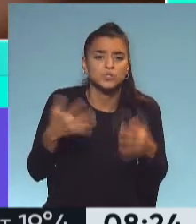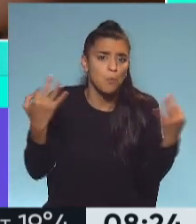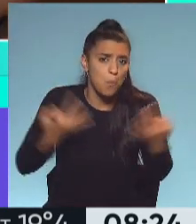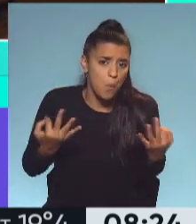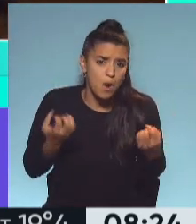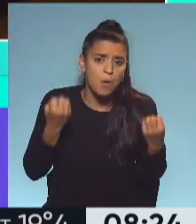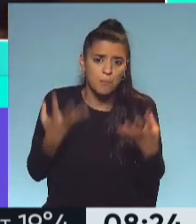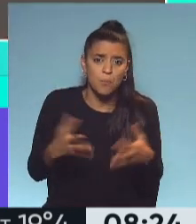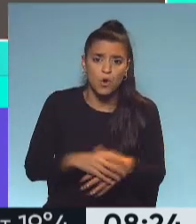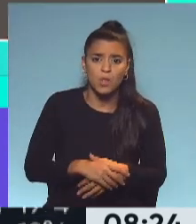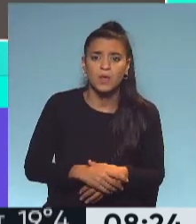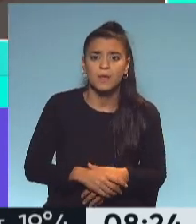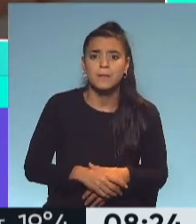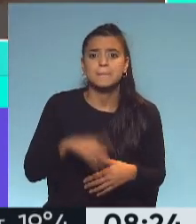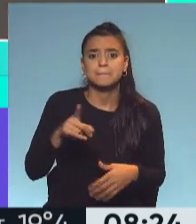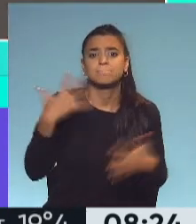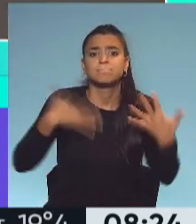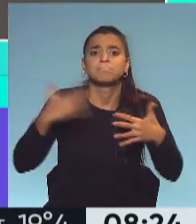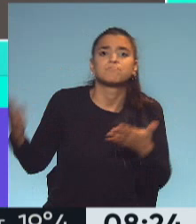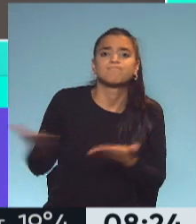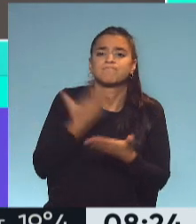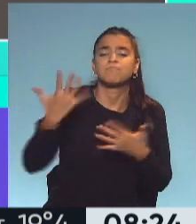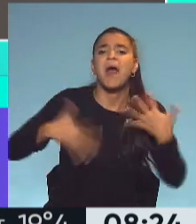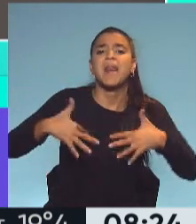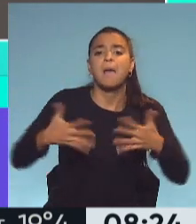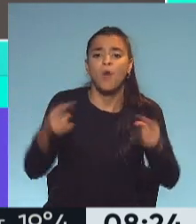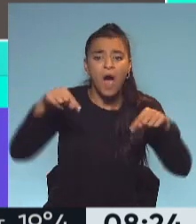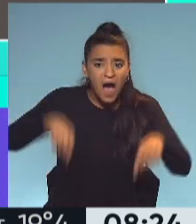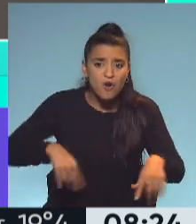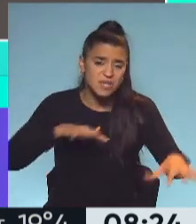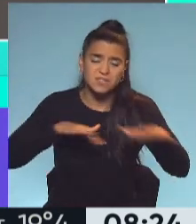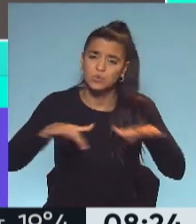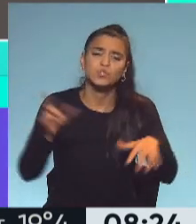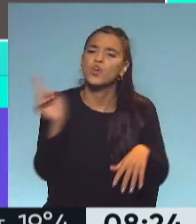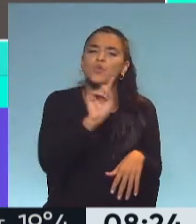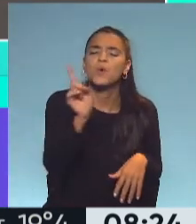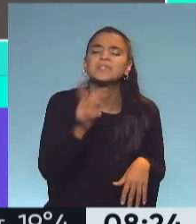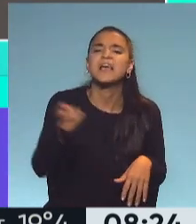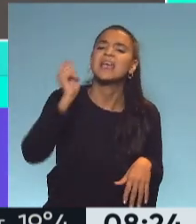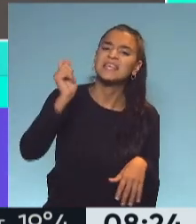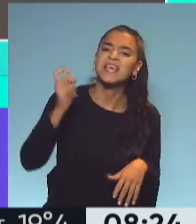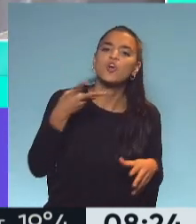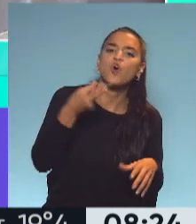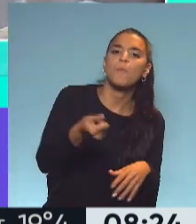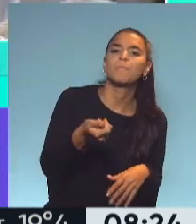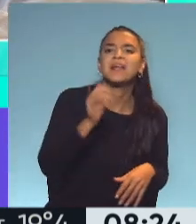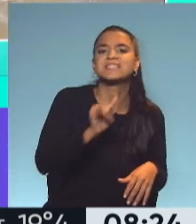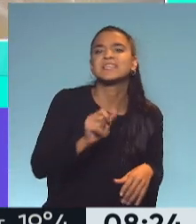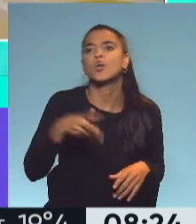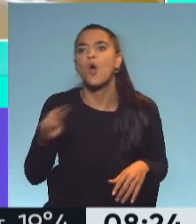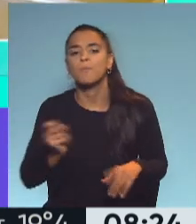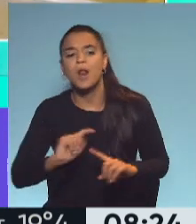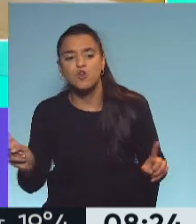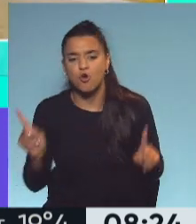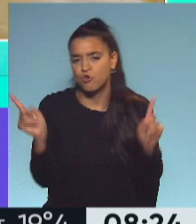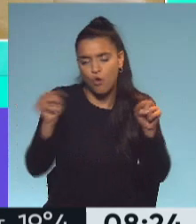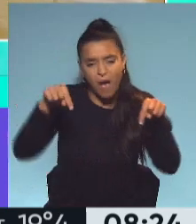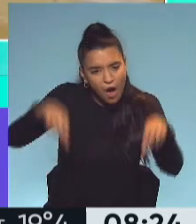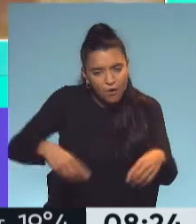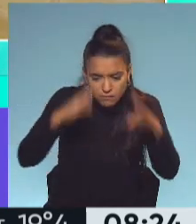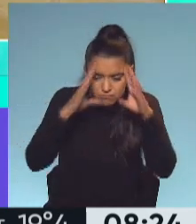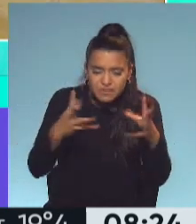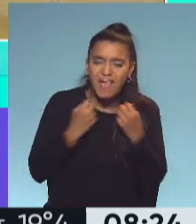porque lo haríamos con más velocidad. Ahora la situación realmente no se trata de quién compra o deja de comprar la vacuna, sino que